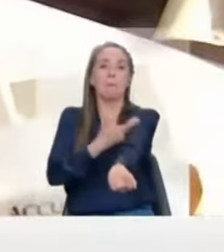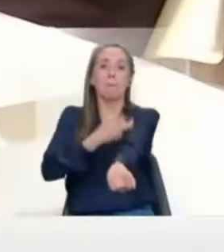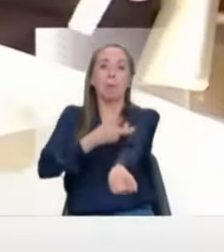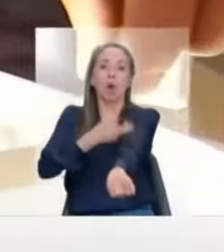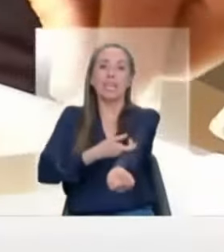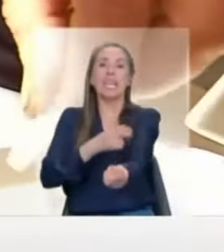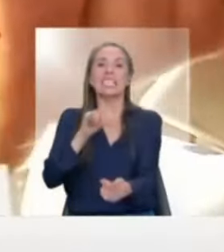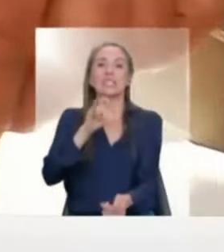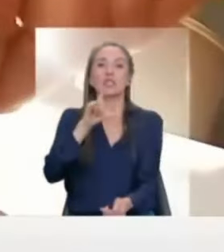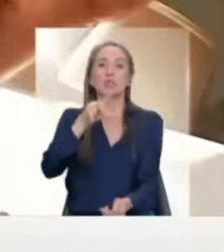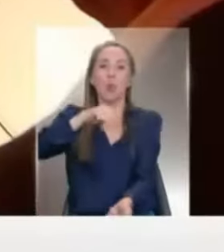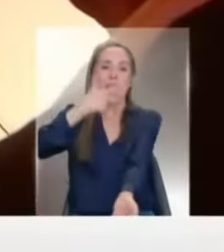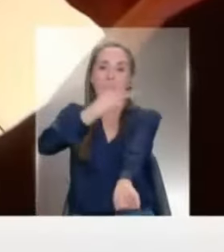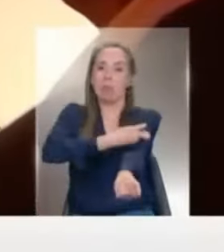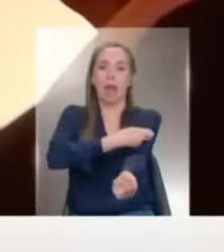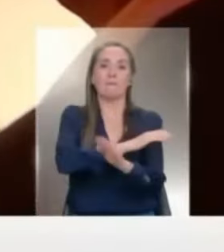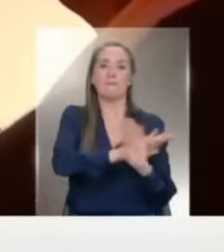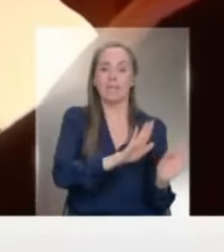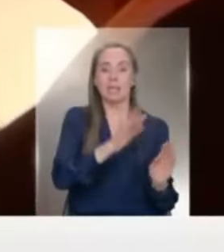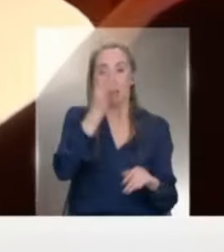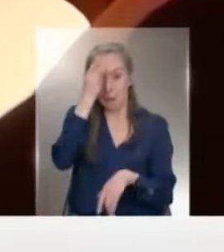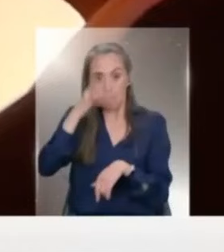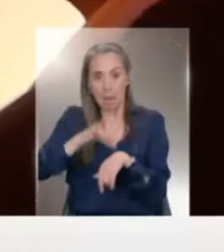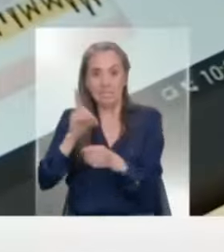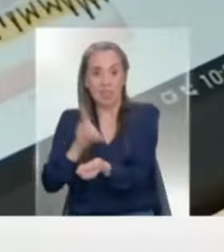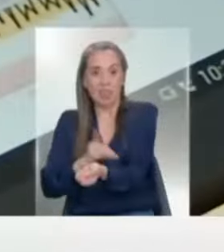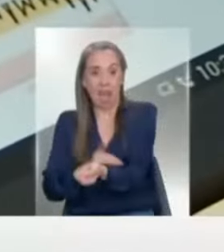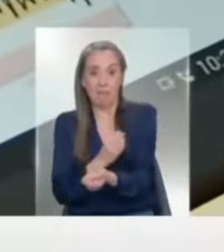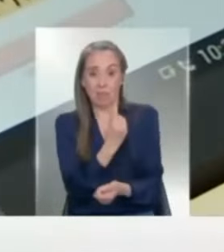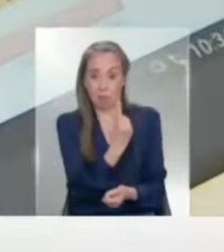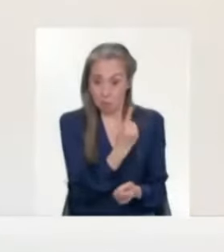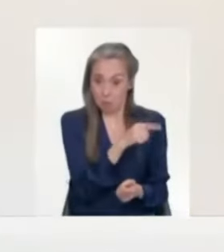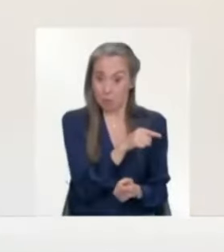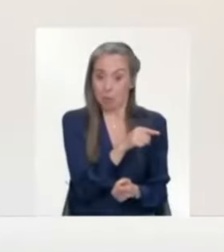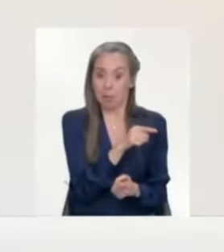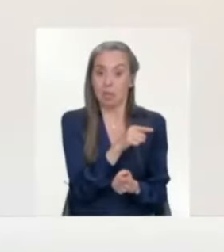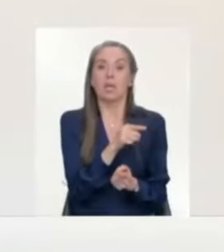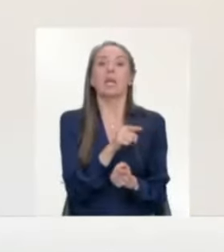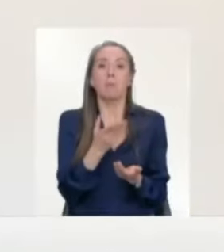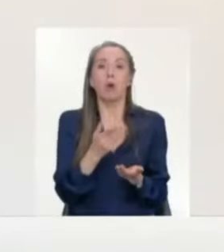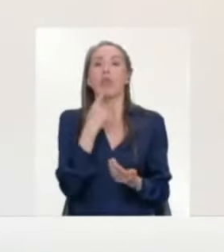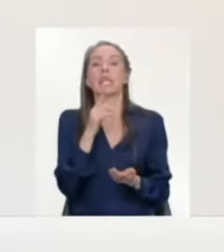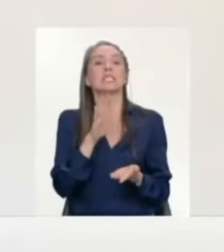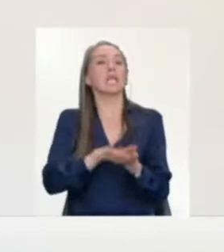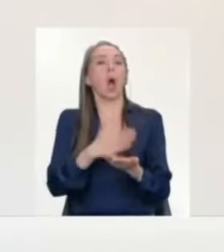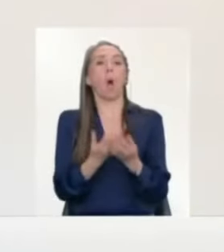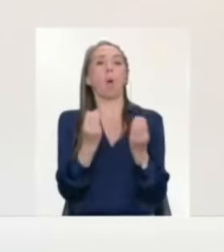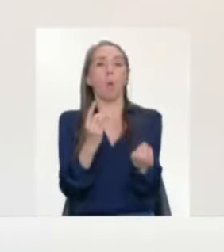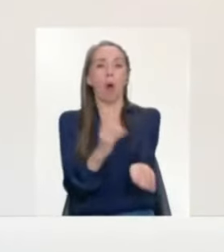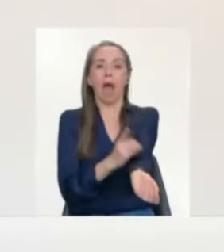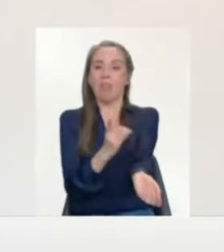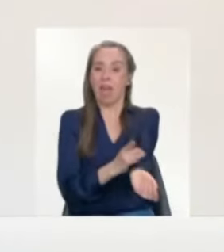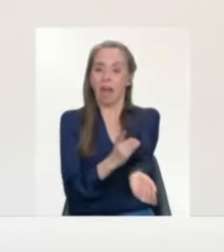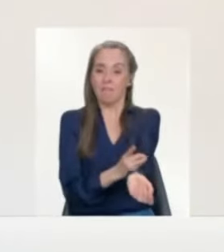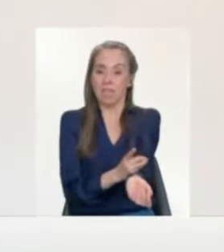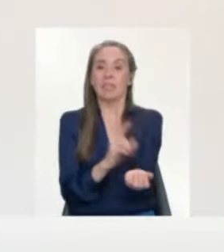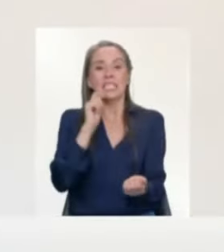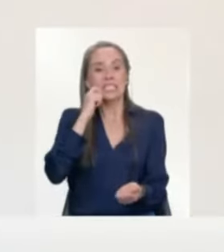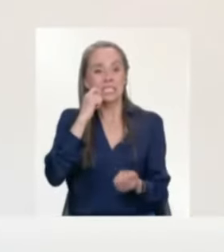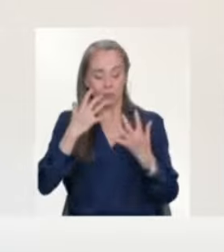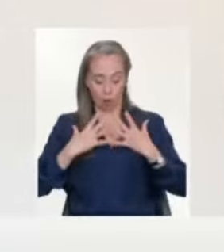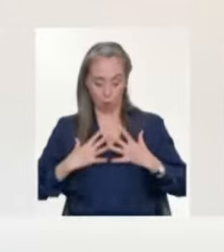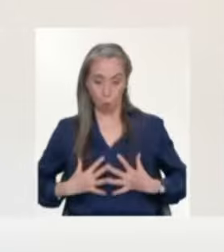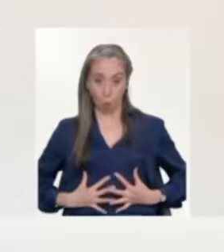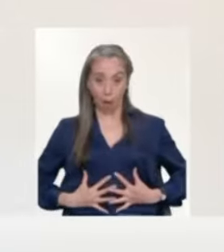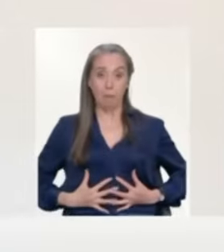insulina exógena por eso los pacientes entre comillas se describe que se curan de la diabetes porque finalmente son su